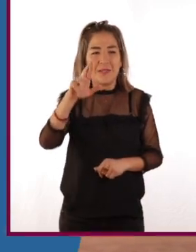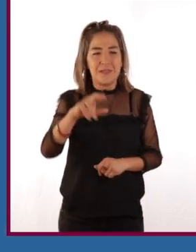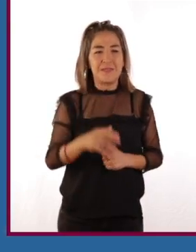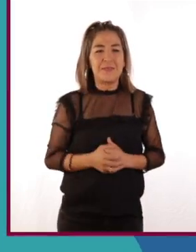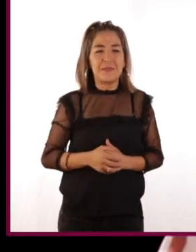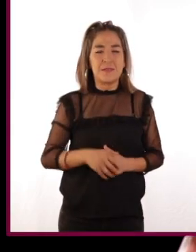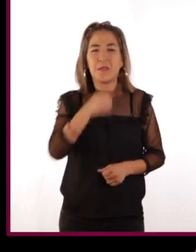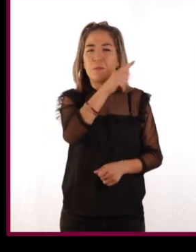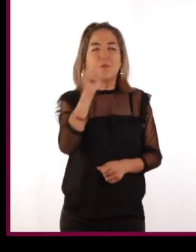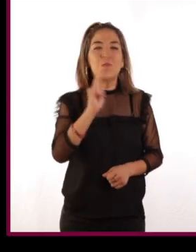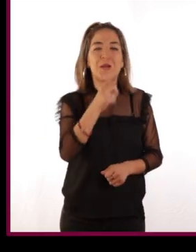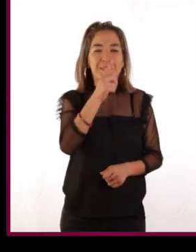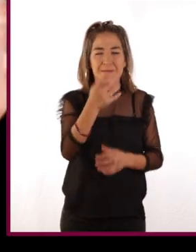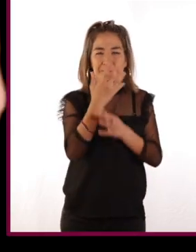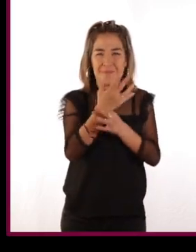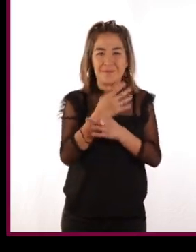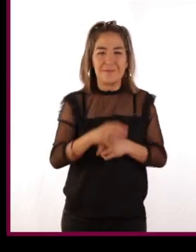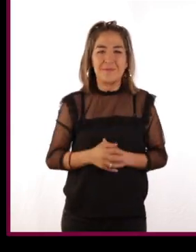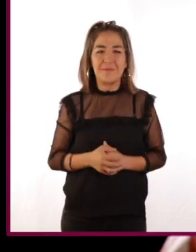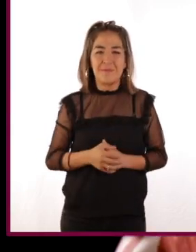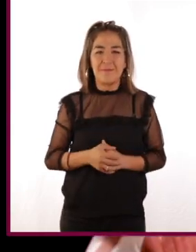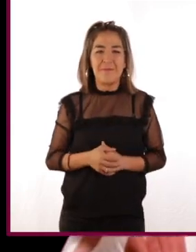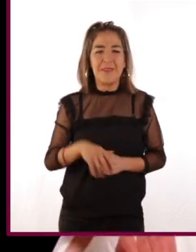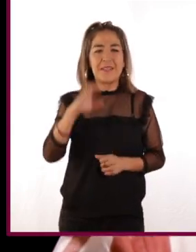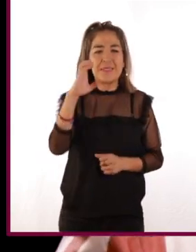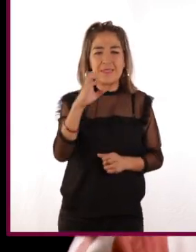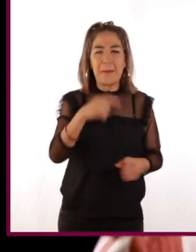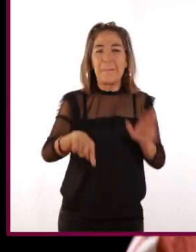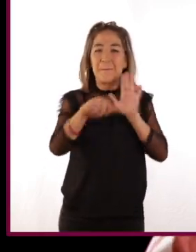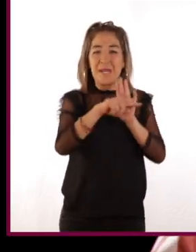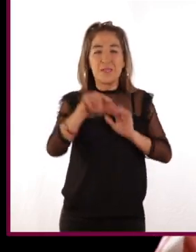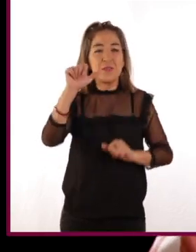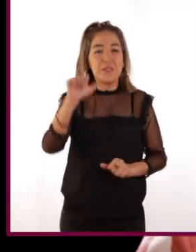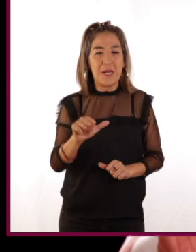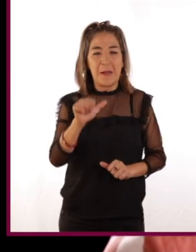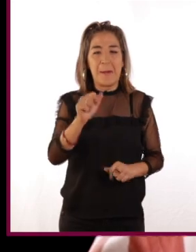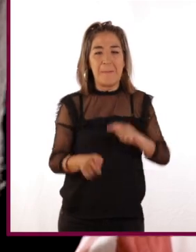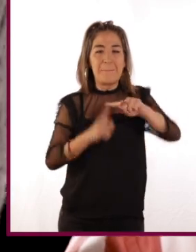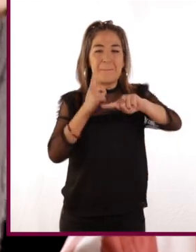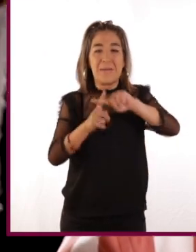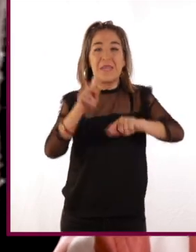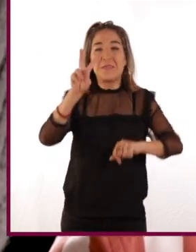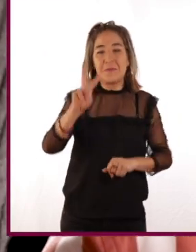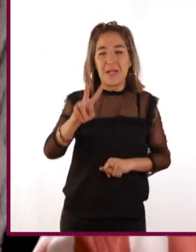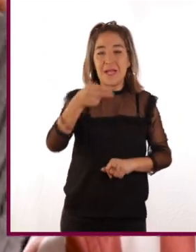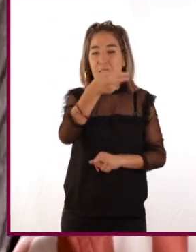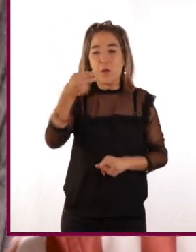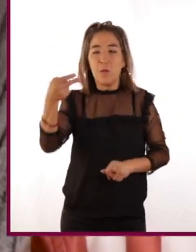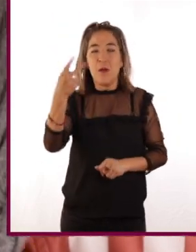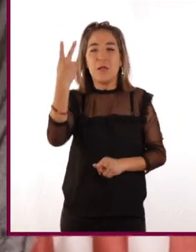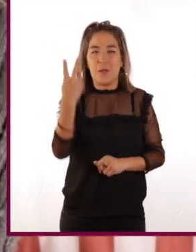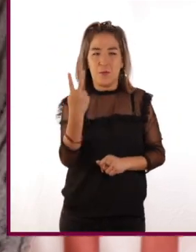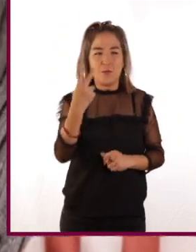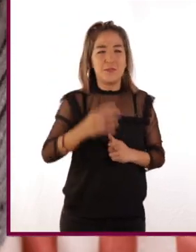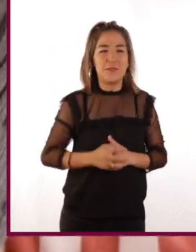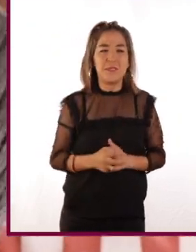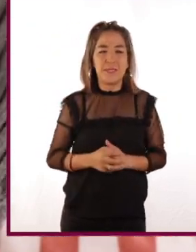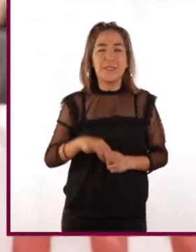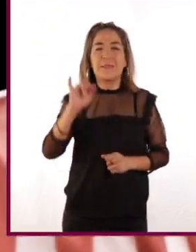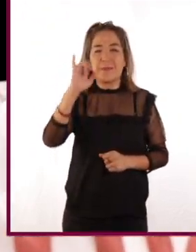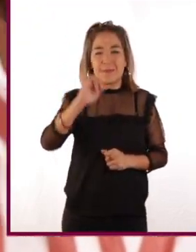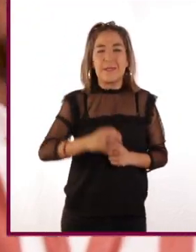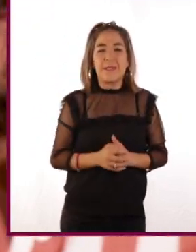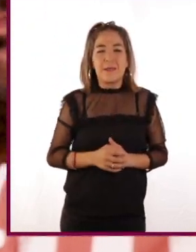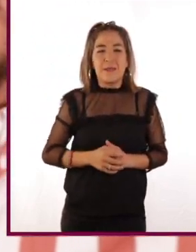Euler. Dominique nos dijo, C menos A más B es igual